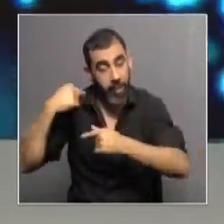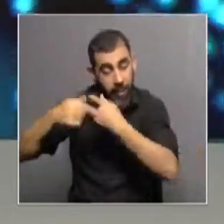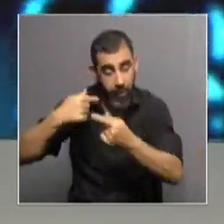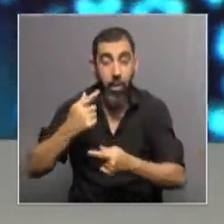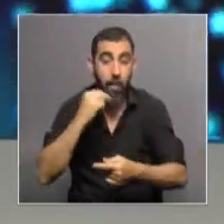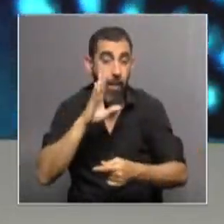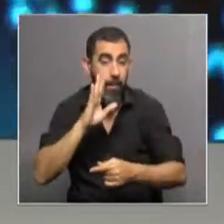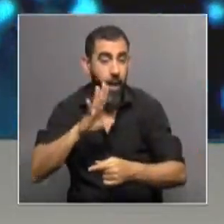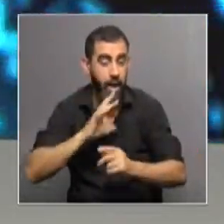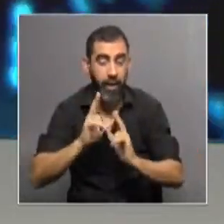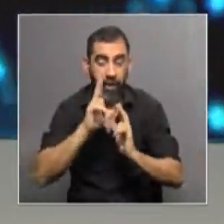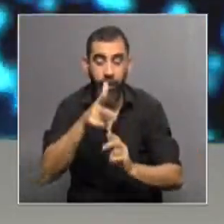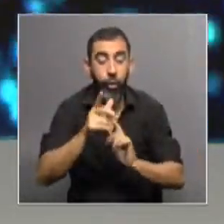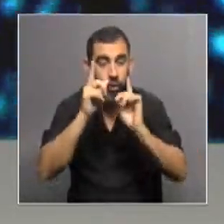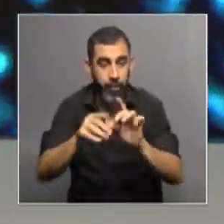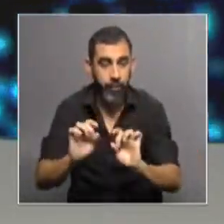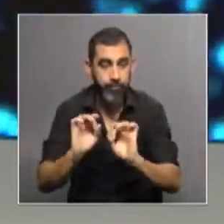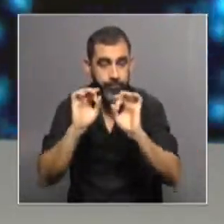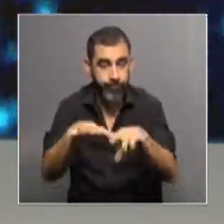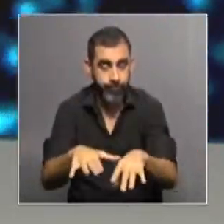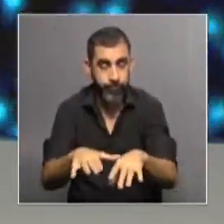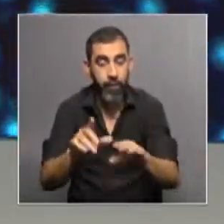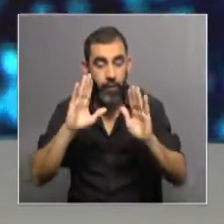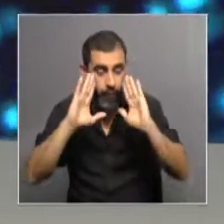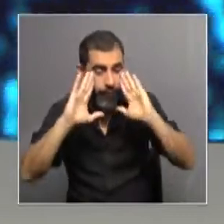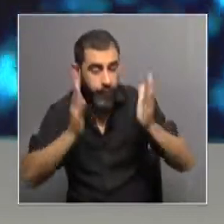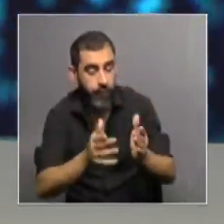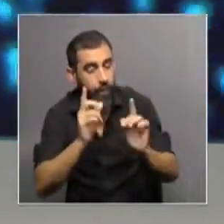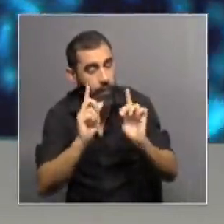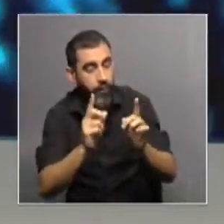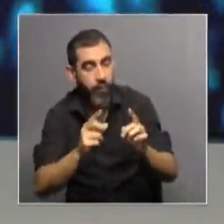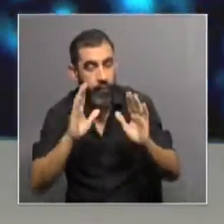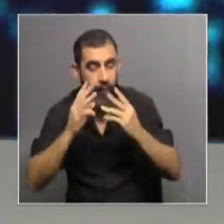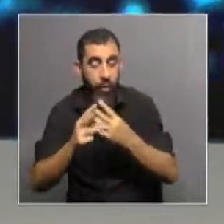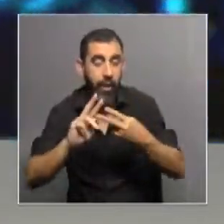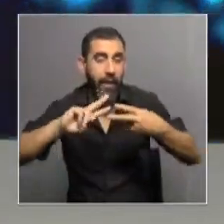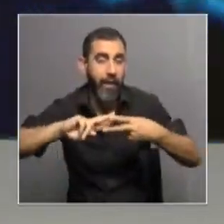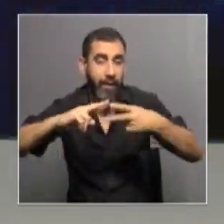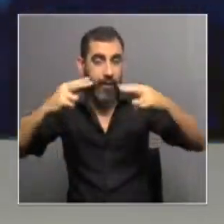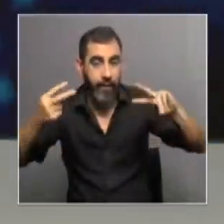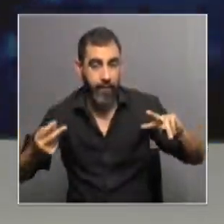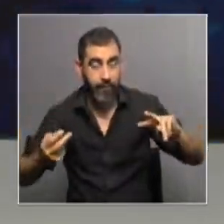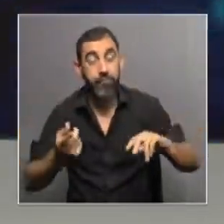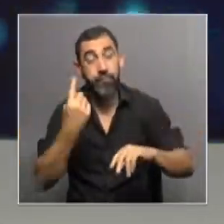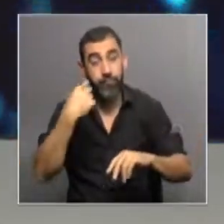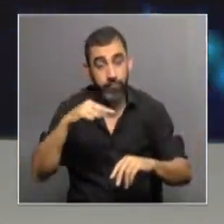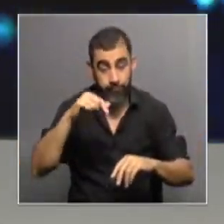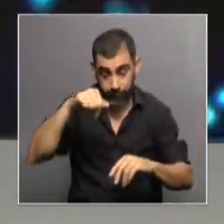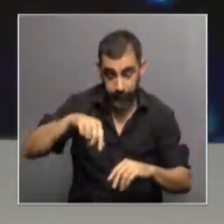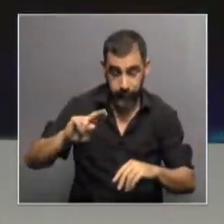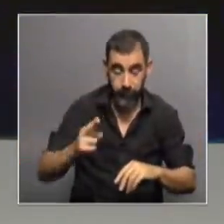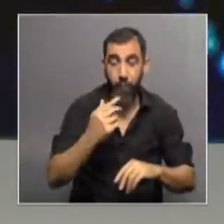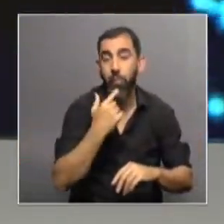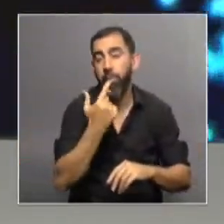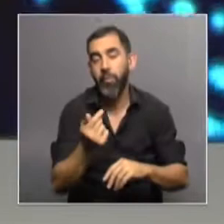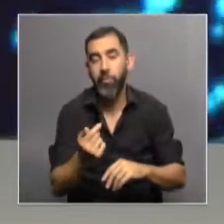son portadores y los hijos son afectados y el enfoque necesariamente tiene que ser un enfoque genético. Entonces, en nuestro país, por